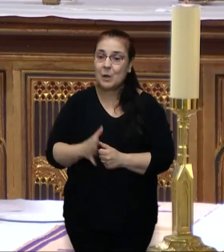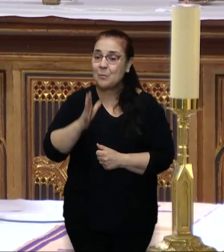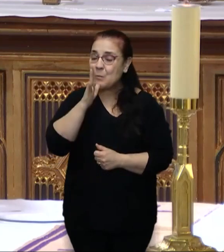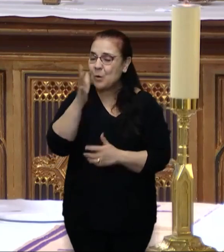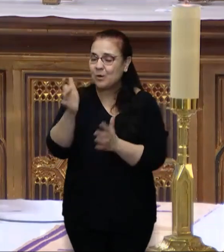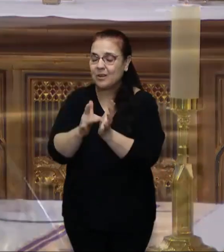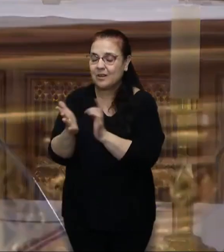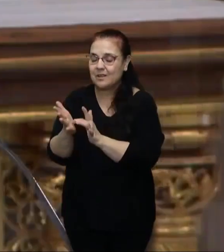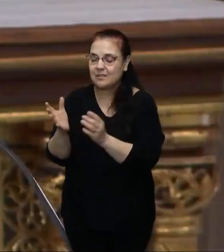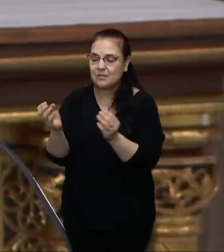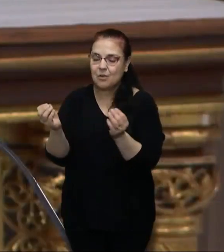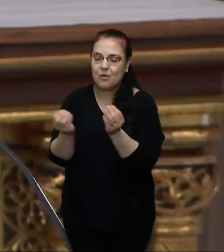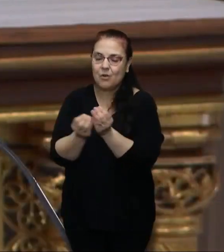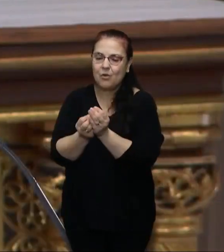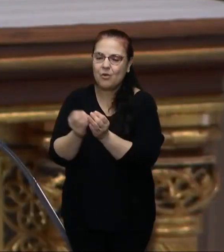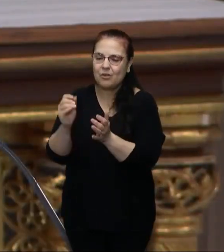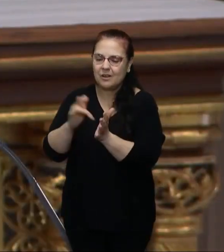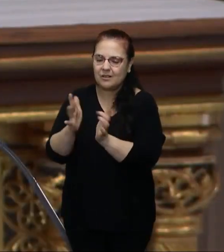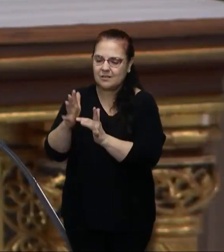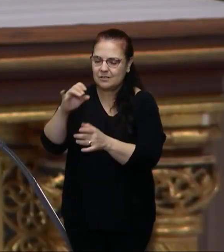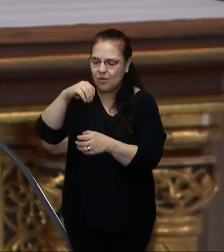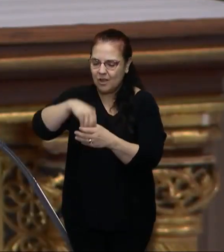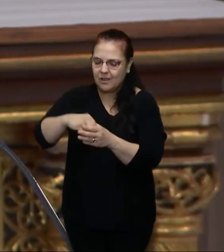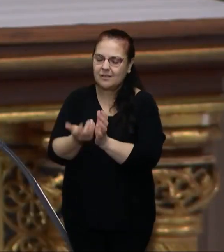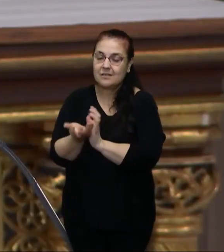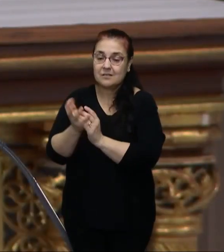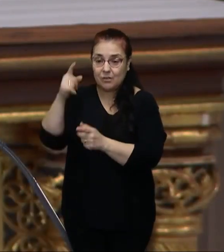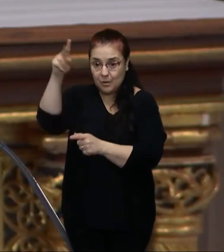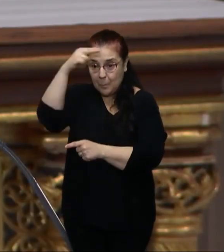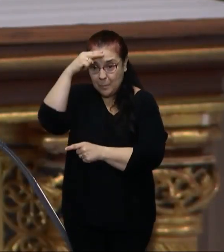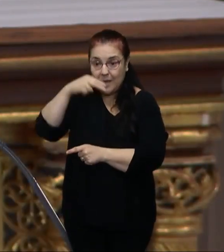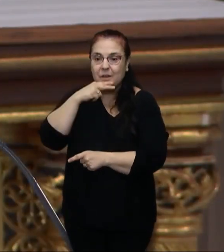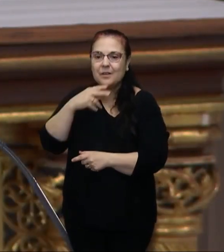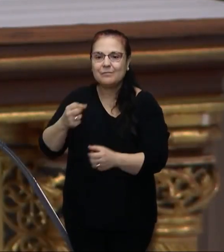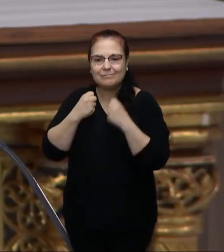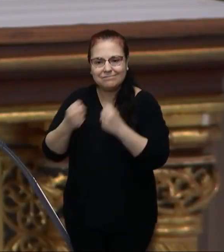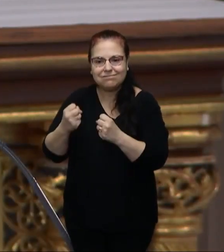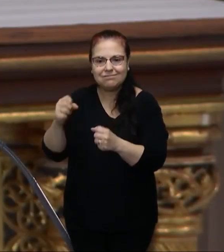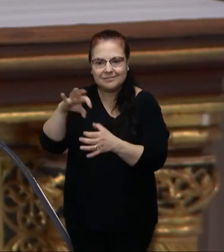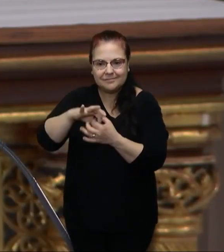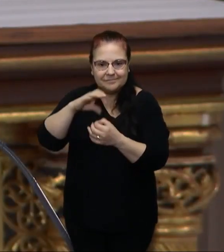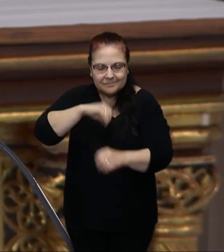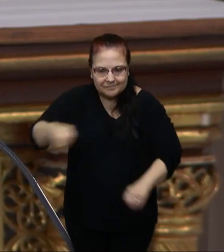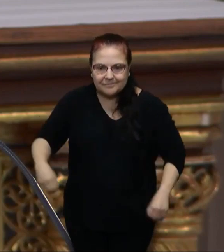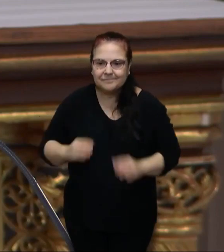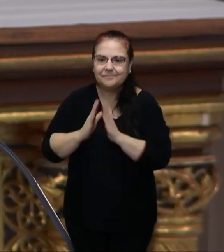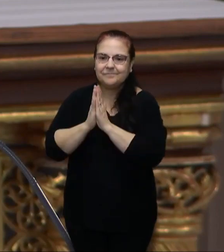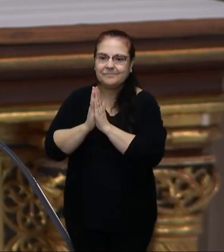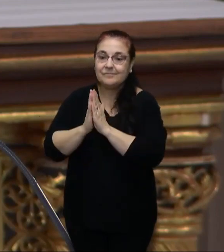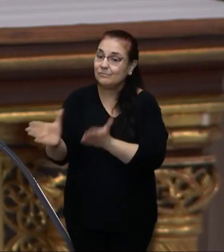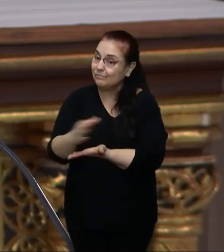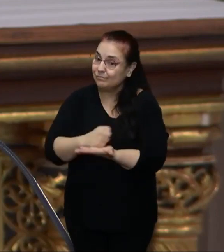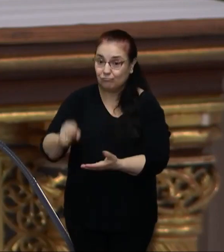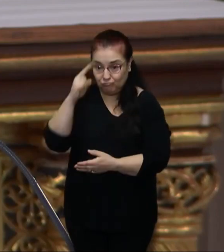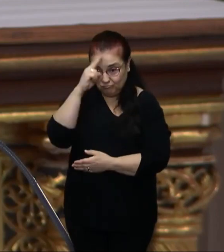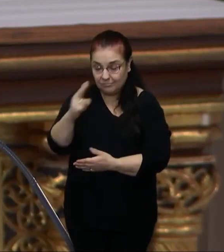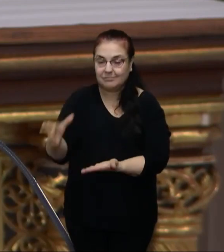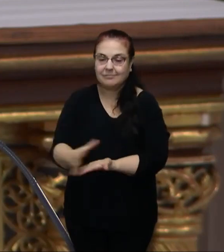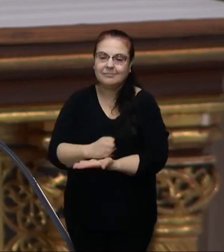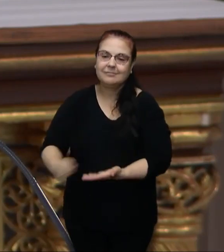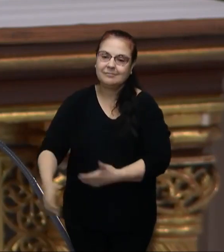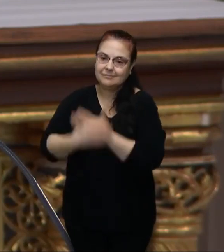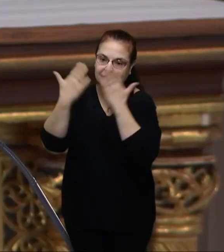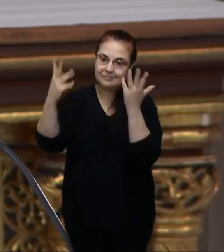Por Cristo, con él y en él, a ti, Dios Padre omnipotente, en la unidad del Espíritu Santo, todo honor y